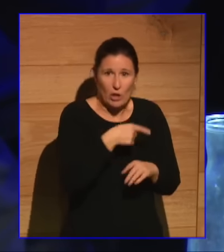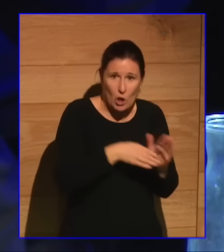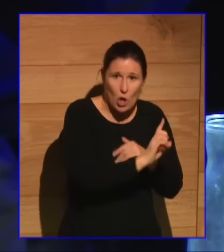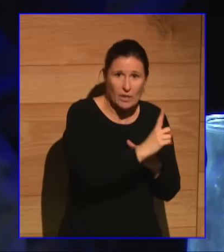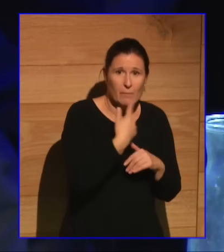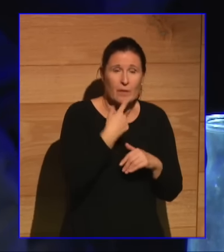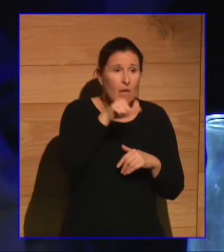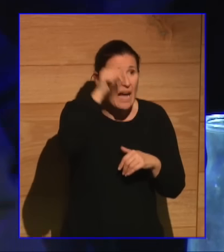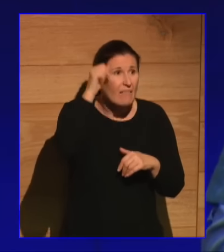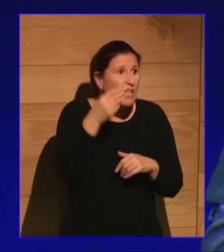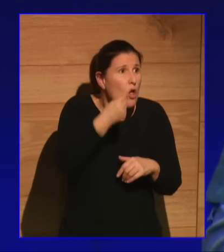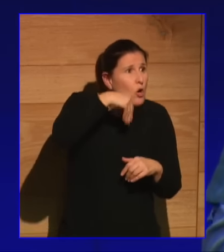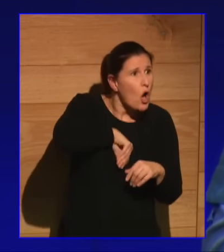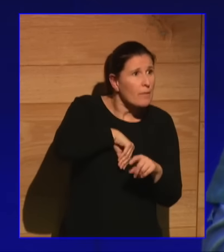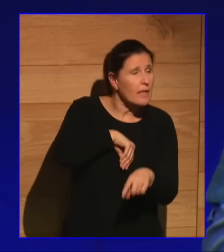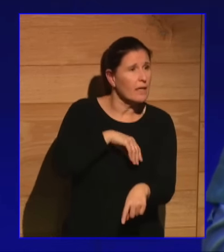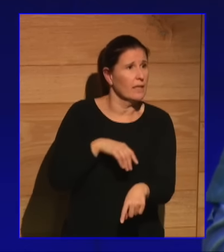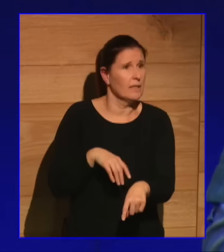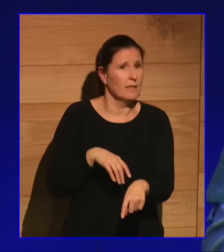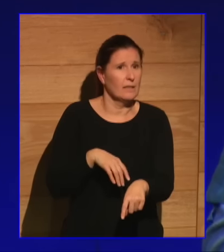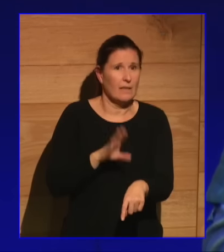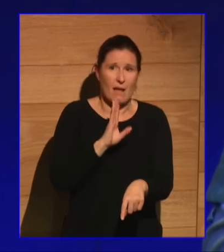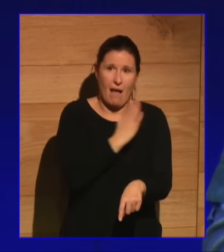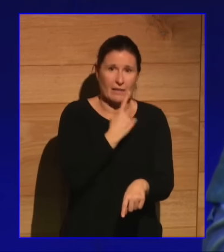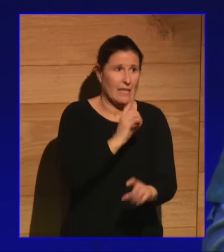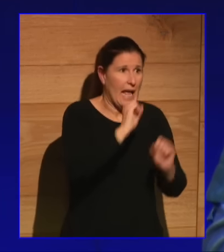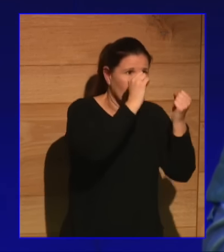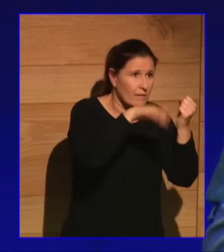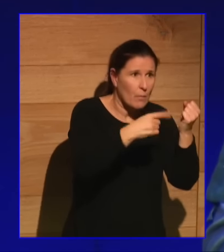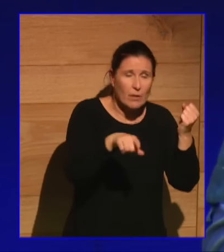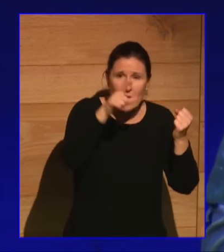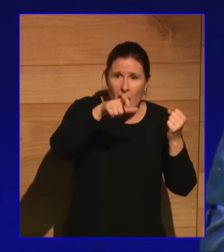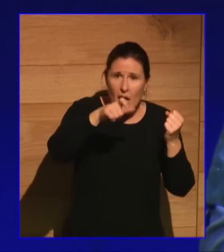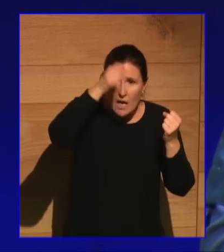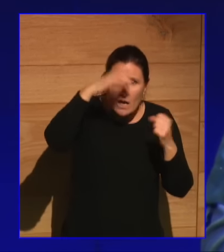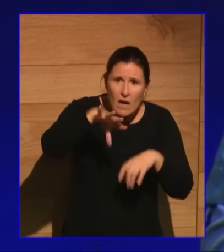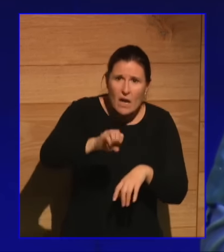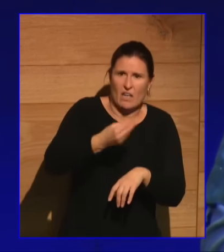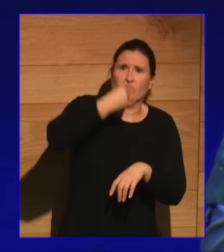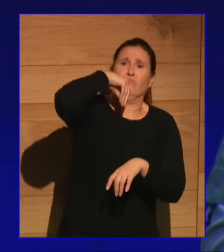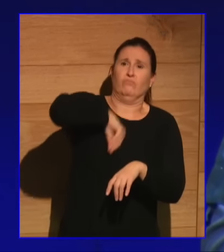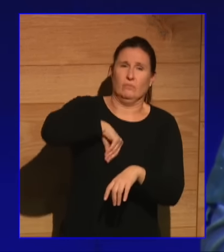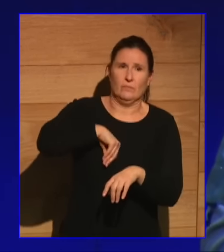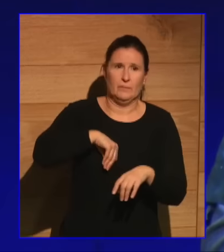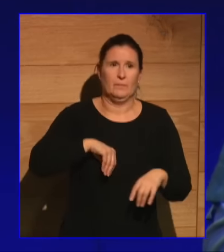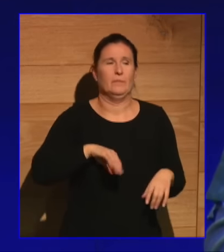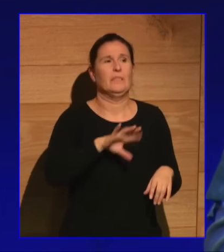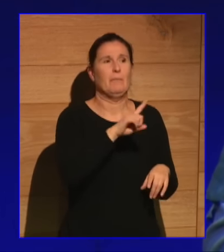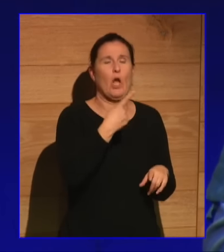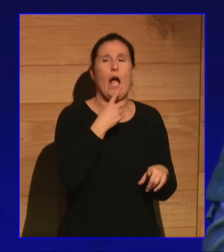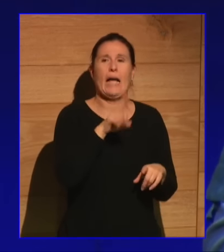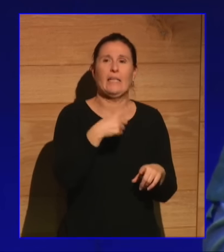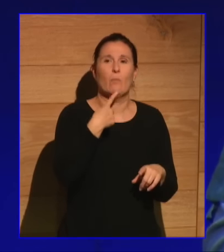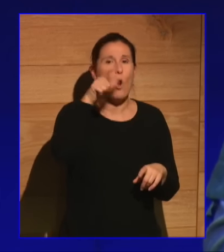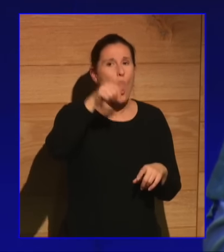calvo, Arturo. Además se ve. Que les ha salvado y les se lo comen. Hay elipsis. Es un sacrificio. En el cine de Spielberg hay elipsis, pero aquí no hay elipsis. Como